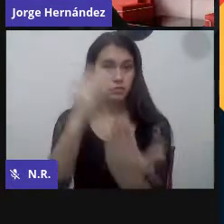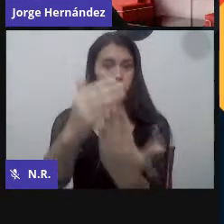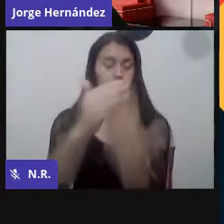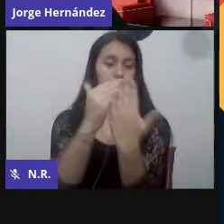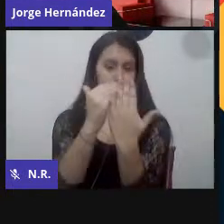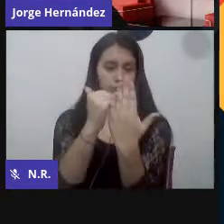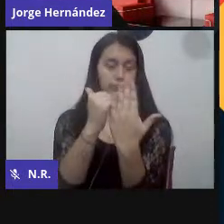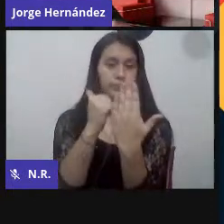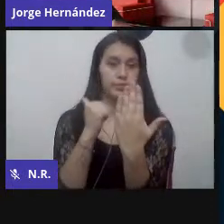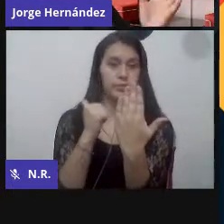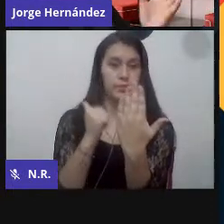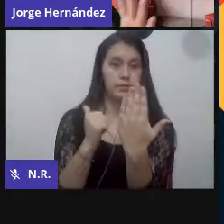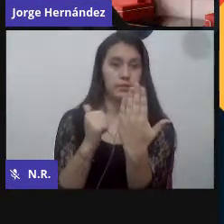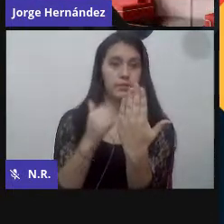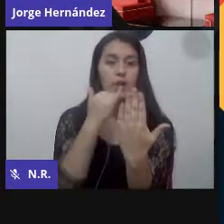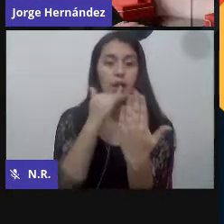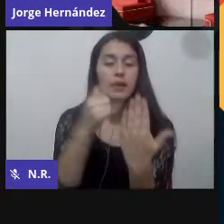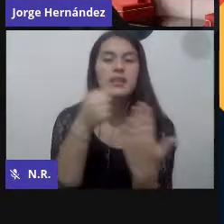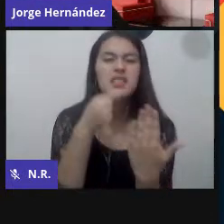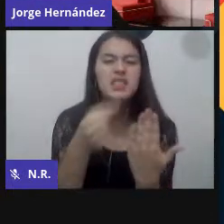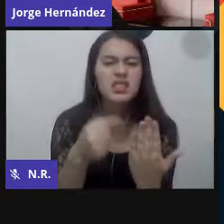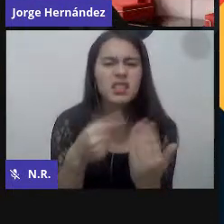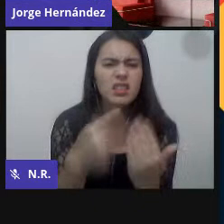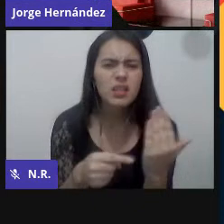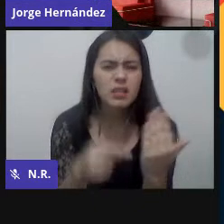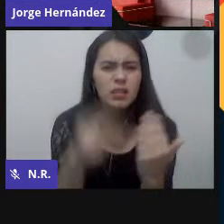estos momentos, les va a decir es